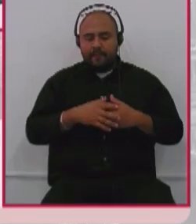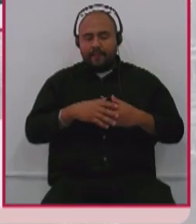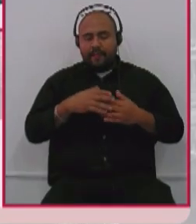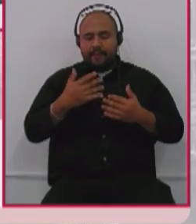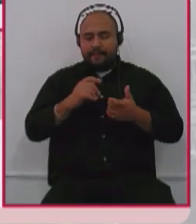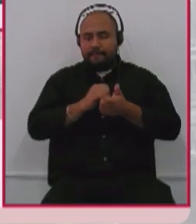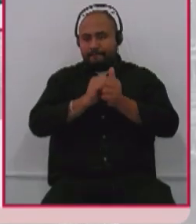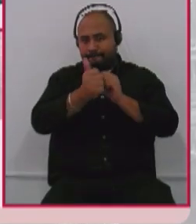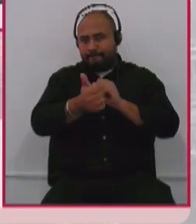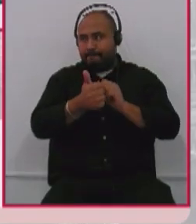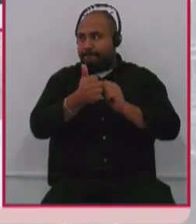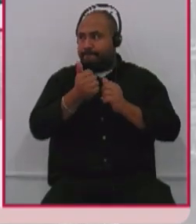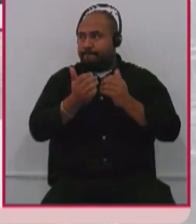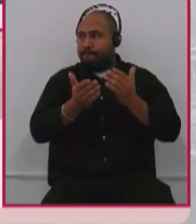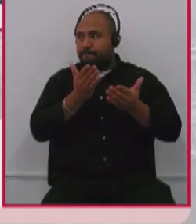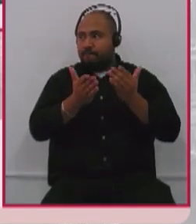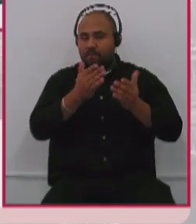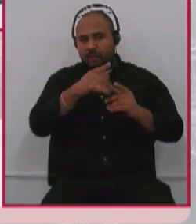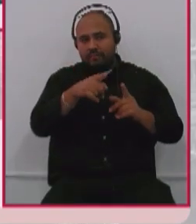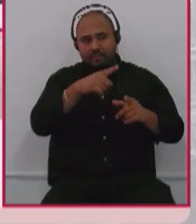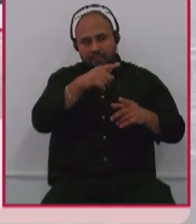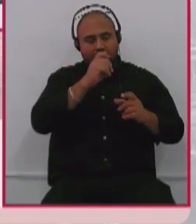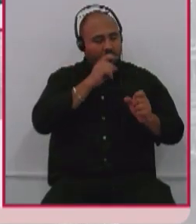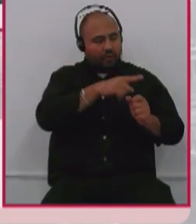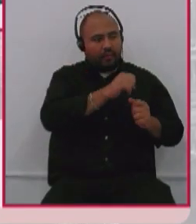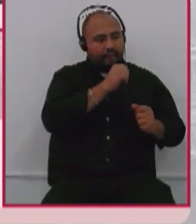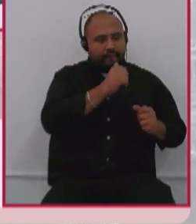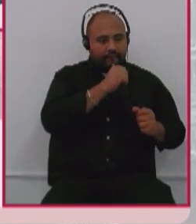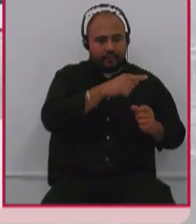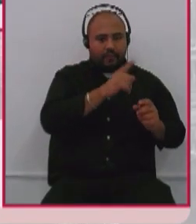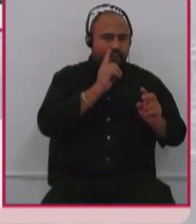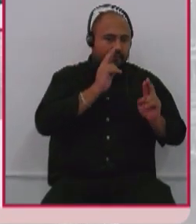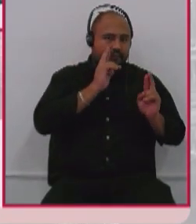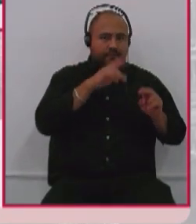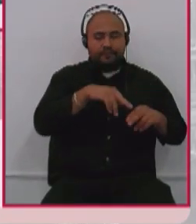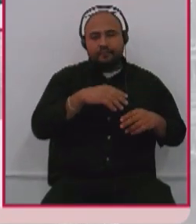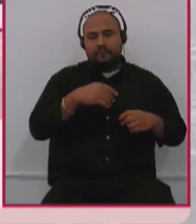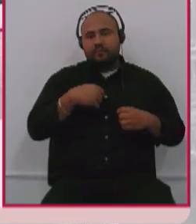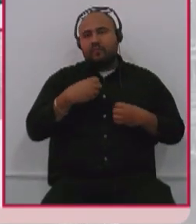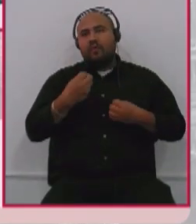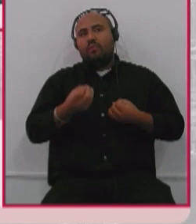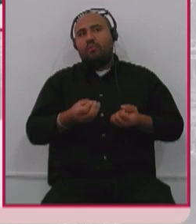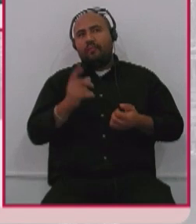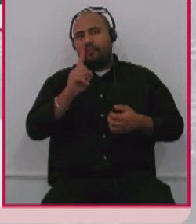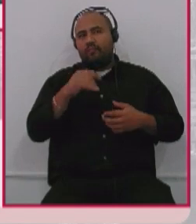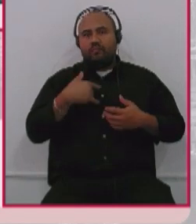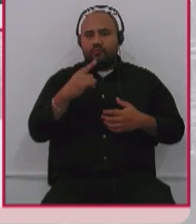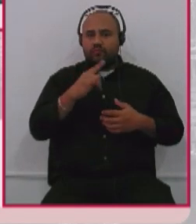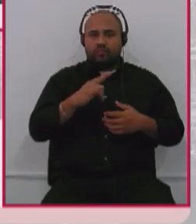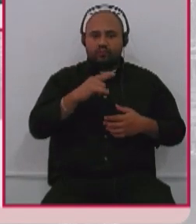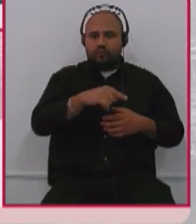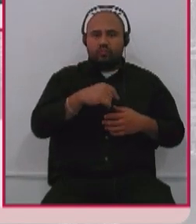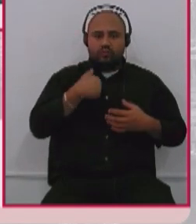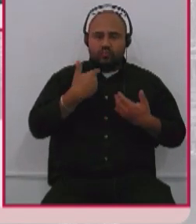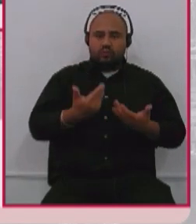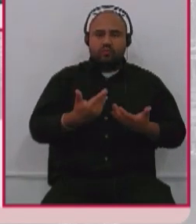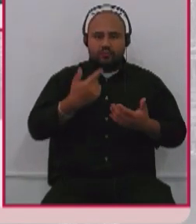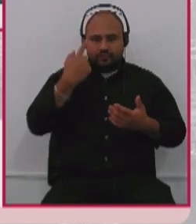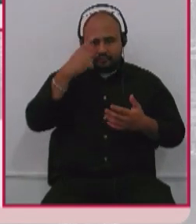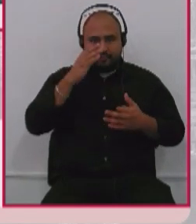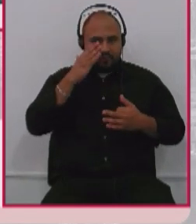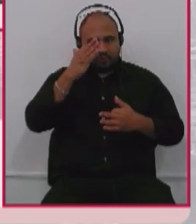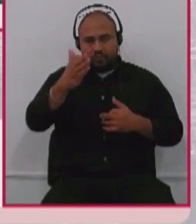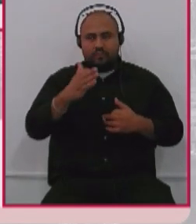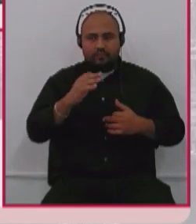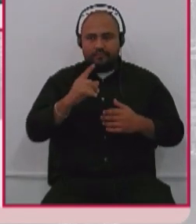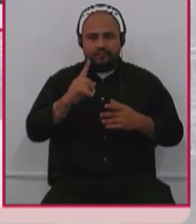Pasando a la otra pregunta que por ahí quedó también, ¿por qué no también podría ser usada como una inyección primaria? Porque no podemos inyectar